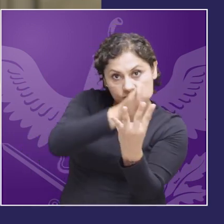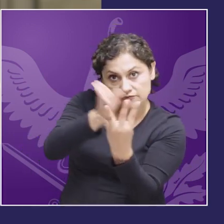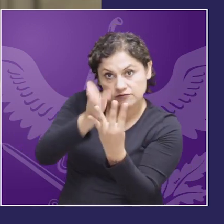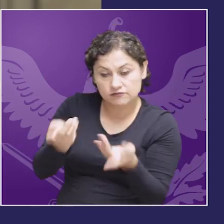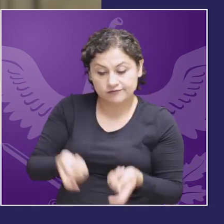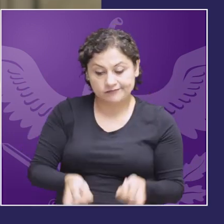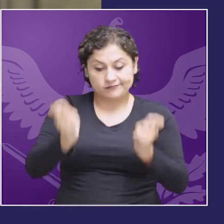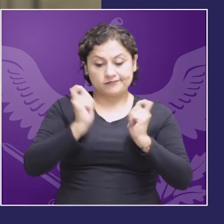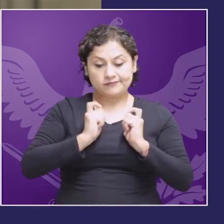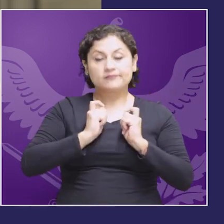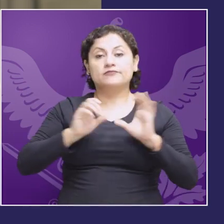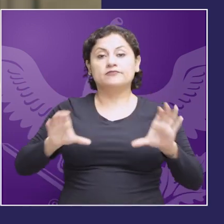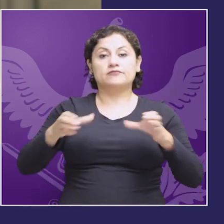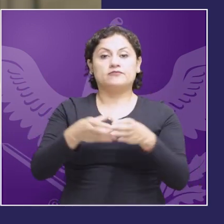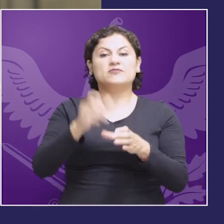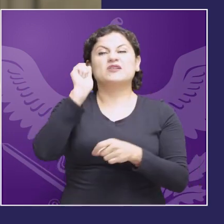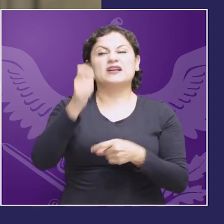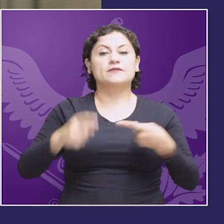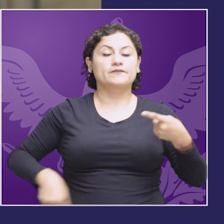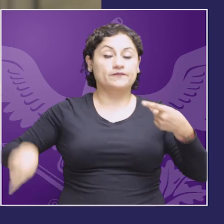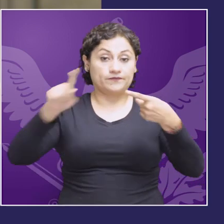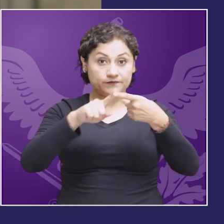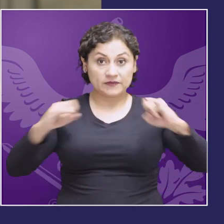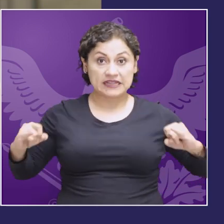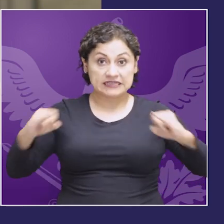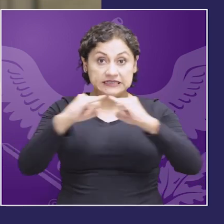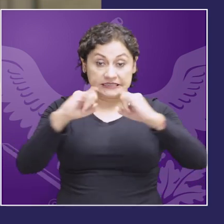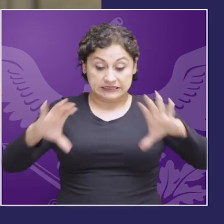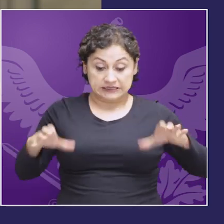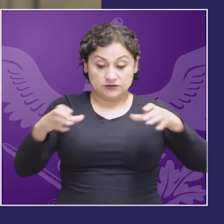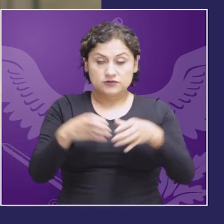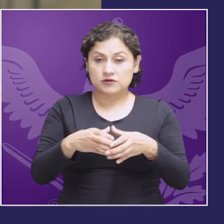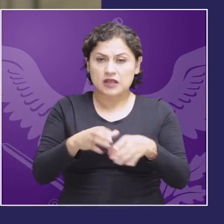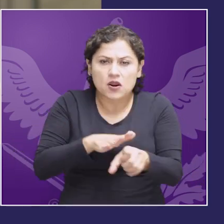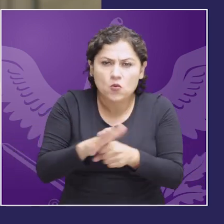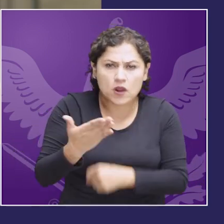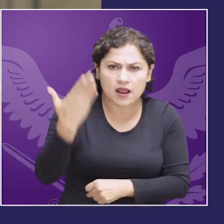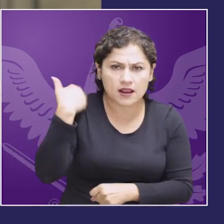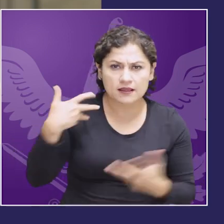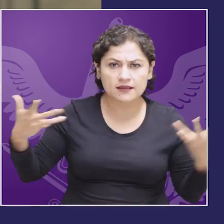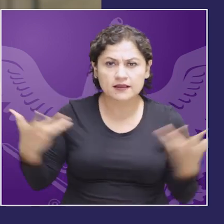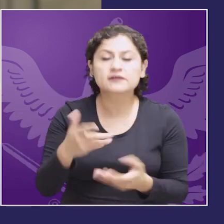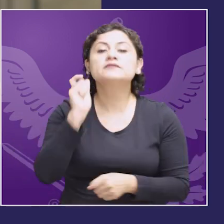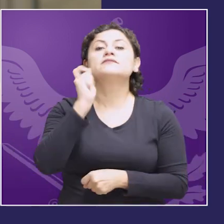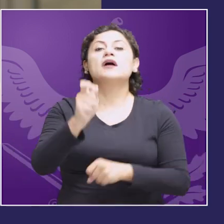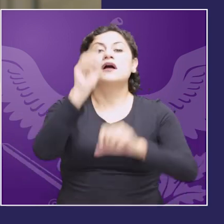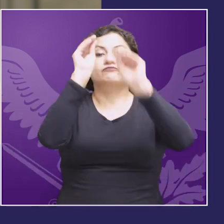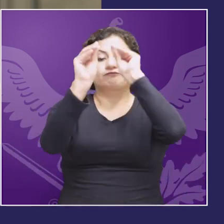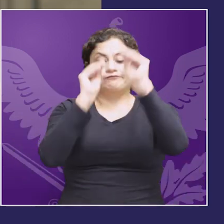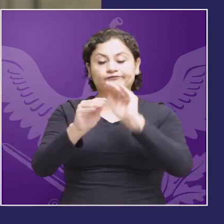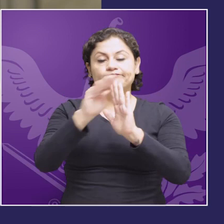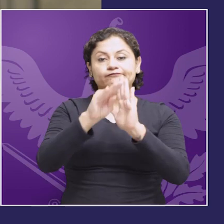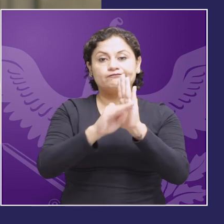4 ejes en los cuales ha trabajado la comisión. Uno como más fundacional o institucional. Fíjense que lo primero que hizo la comisión